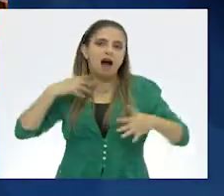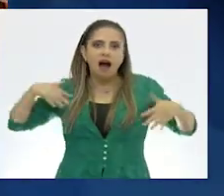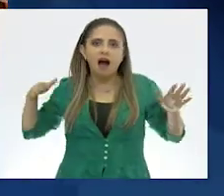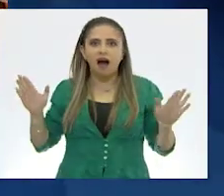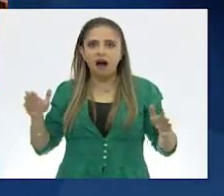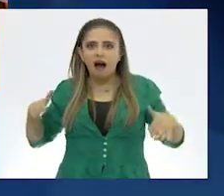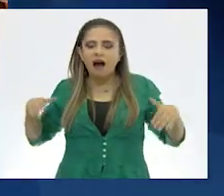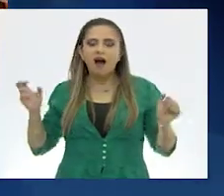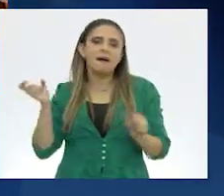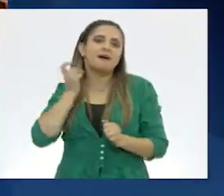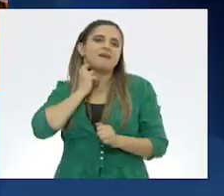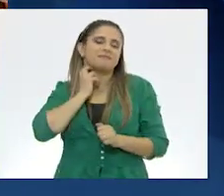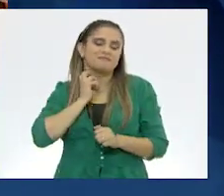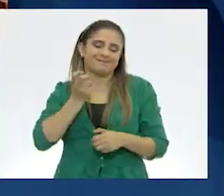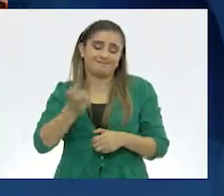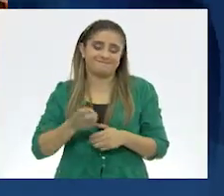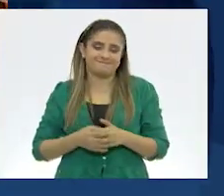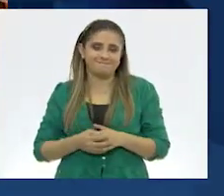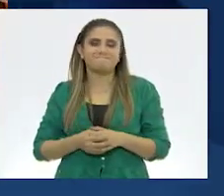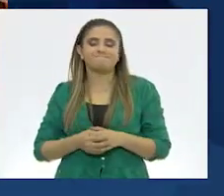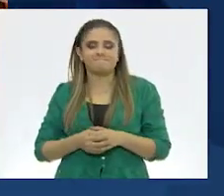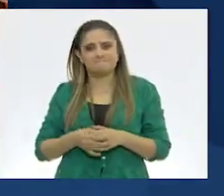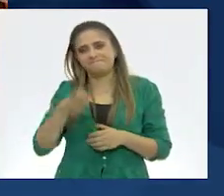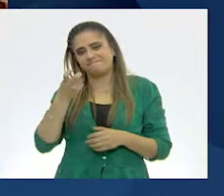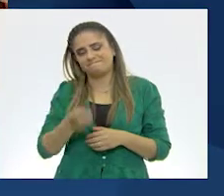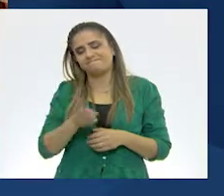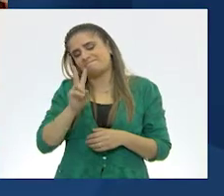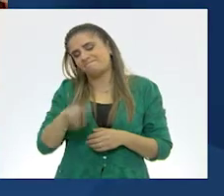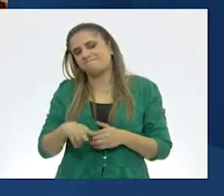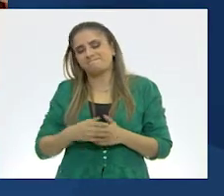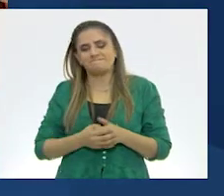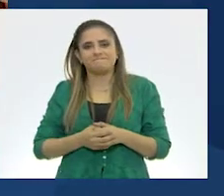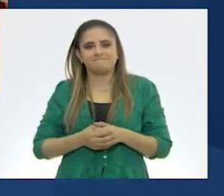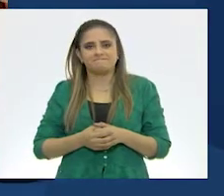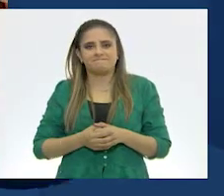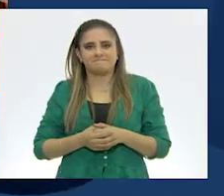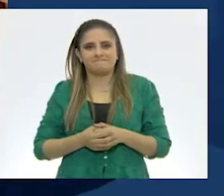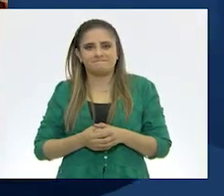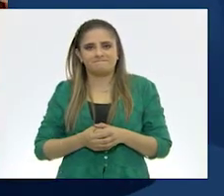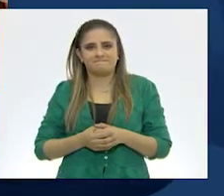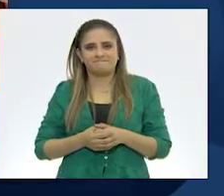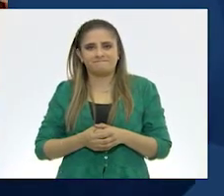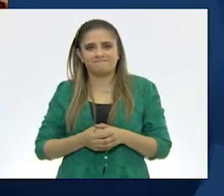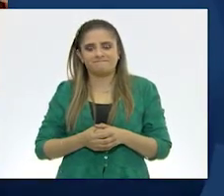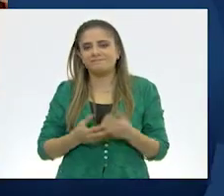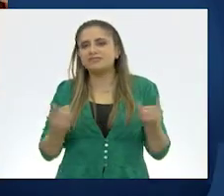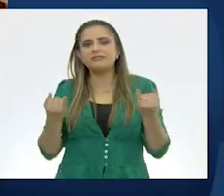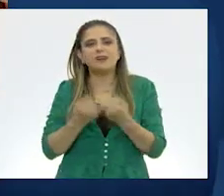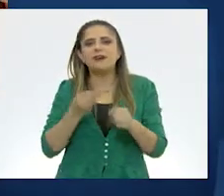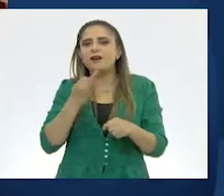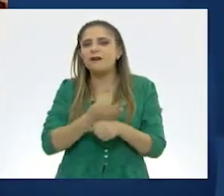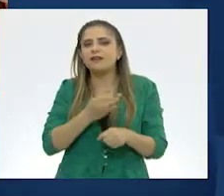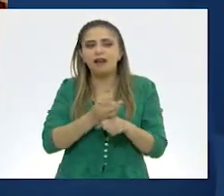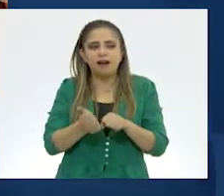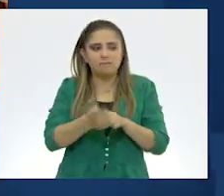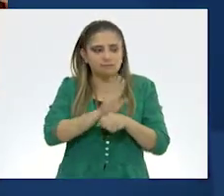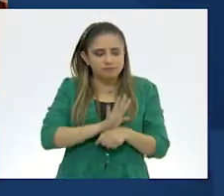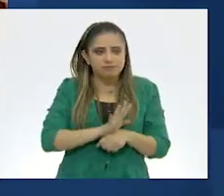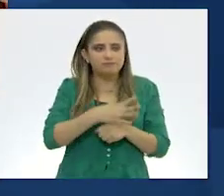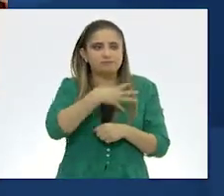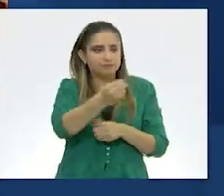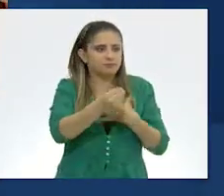Entonces, hay una relación un poco cercana con lo que nos pasa ahora, por ejemplo, con